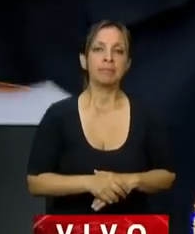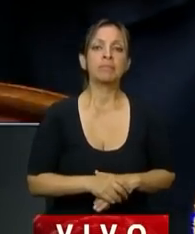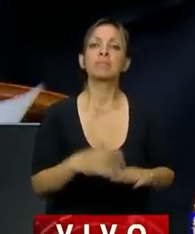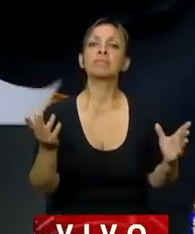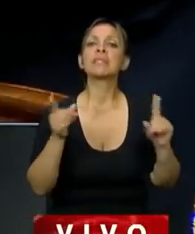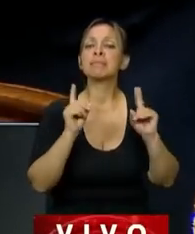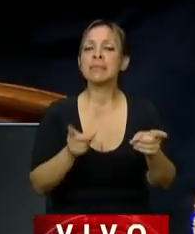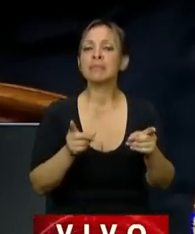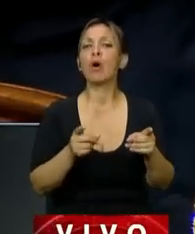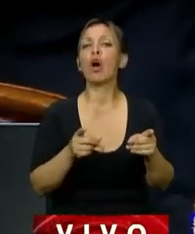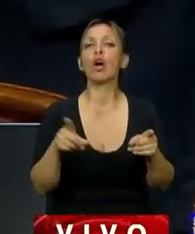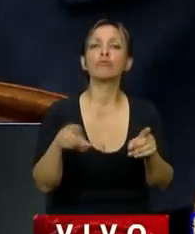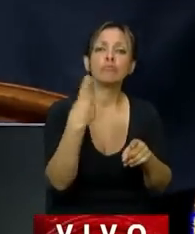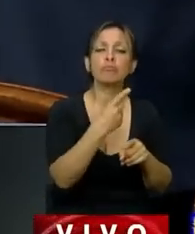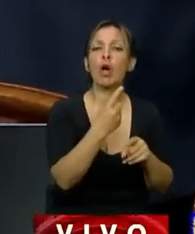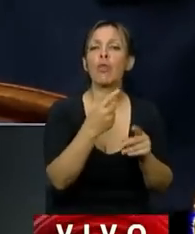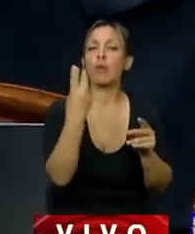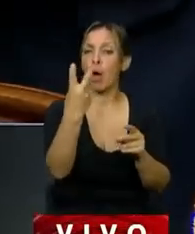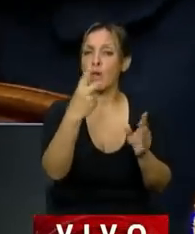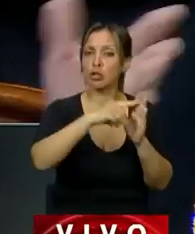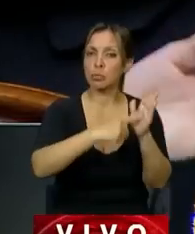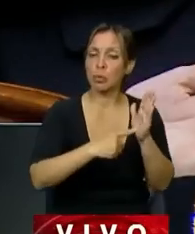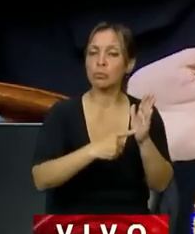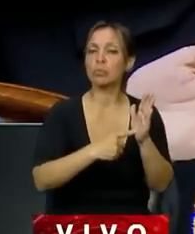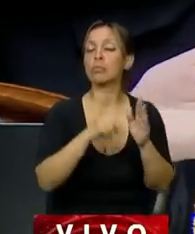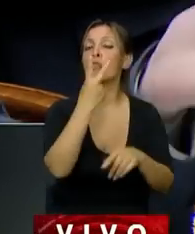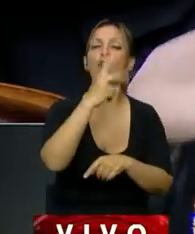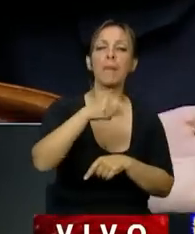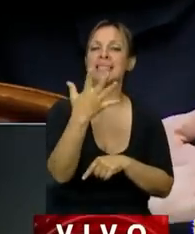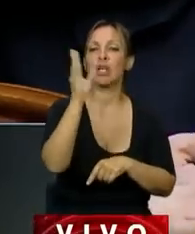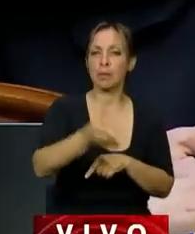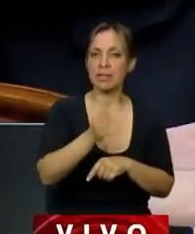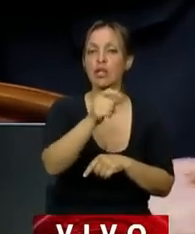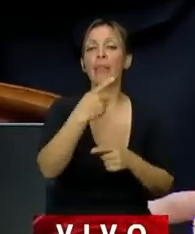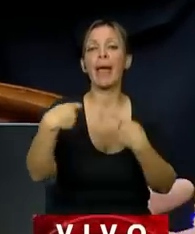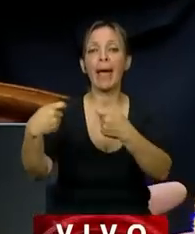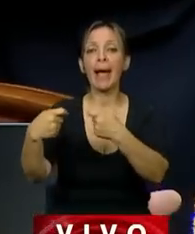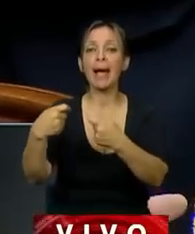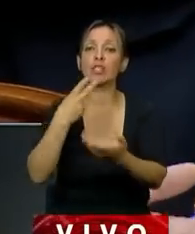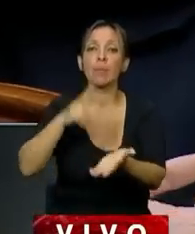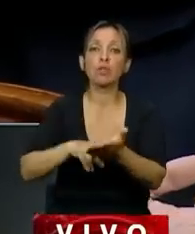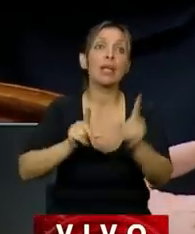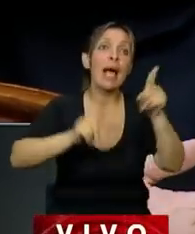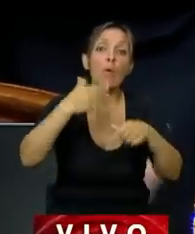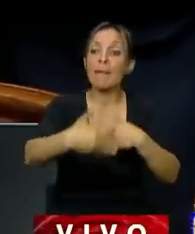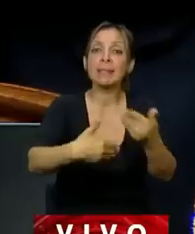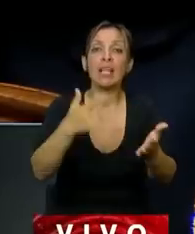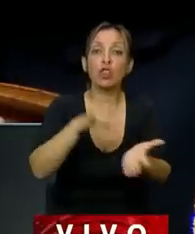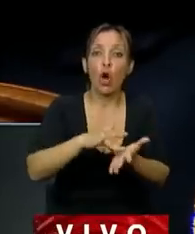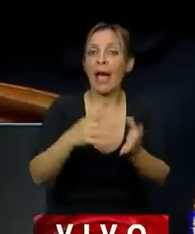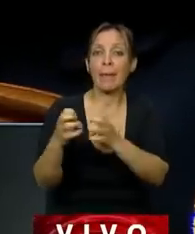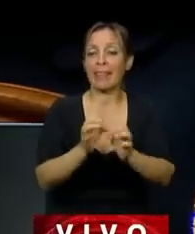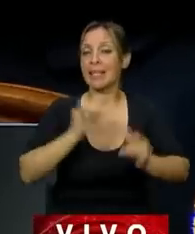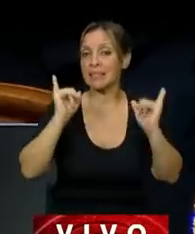la separata de la que tanto se habló son 2,5 puntos de gastos tributarios que alguna vez lo vamos a tener que tratar,